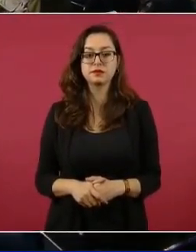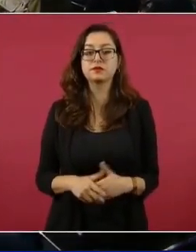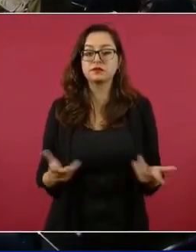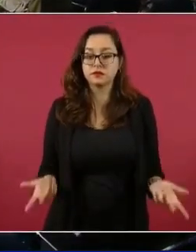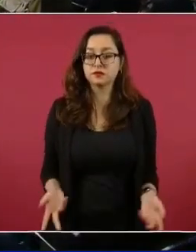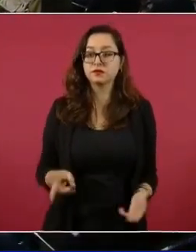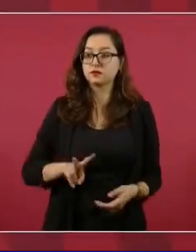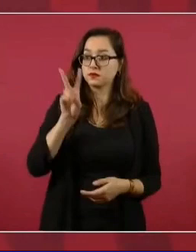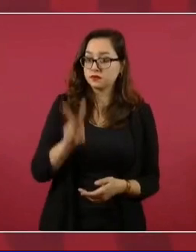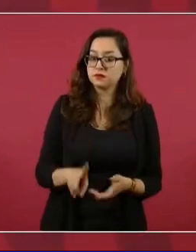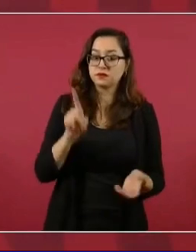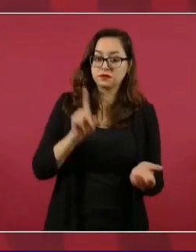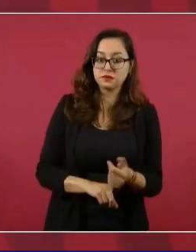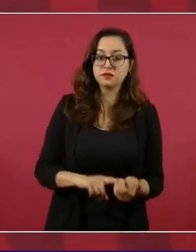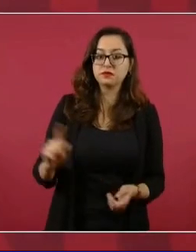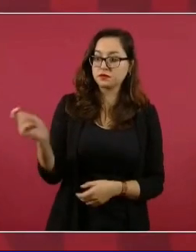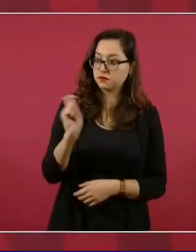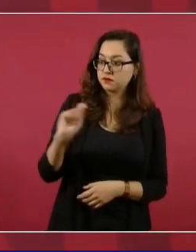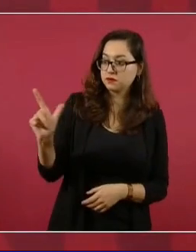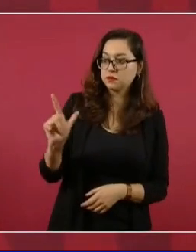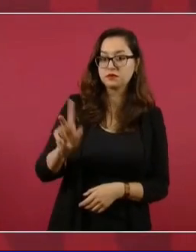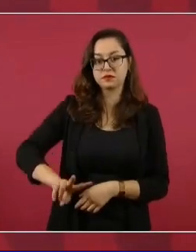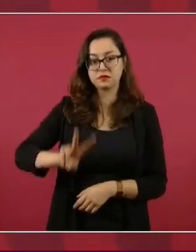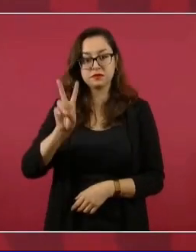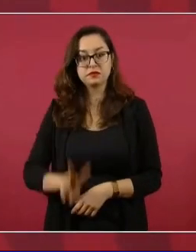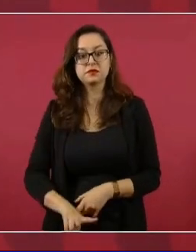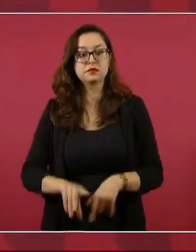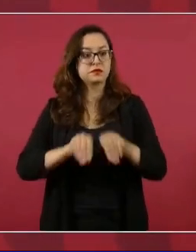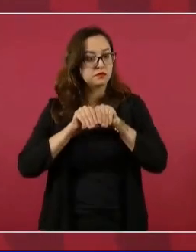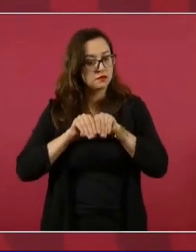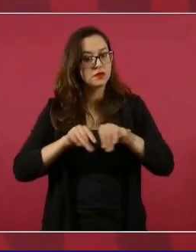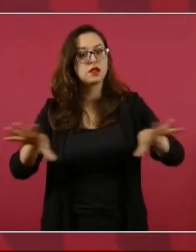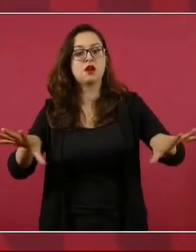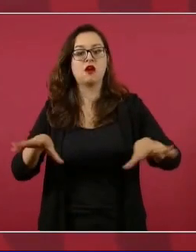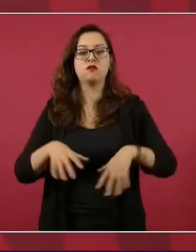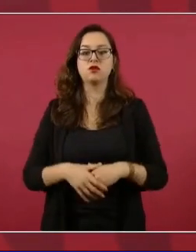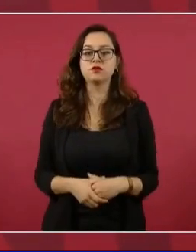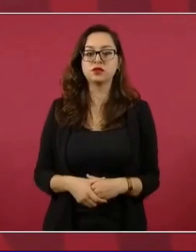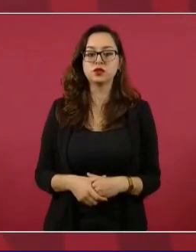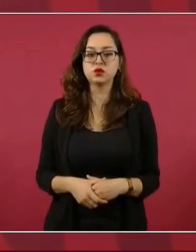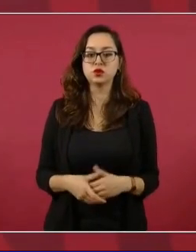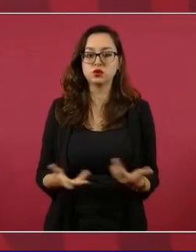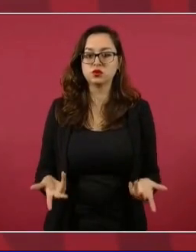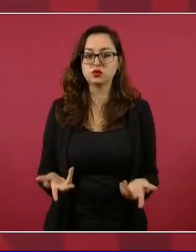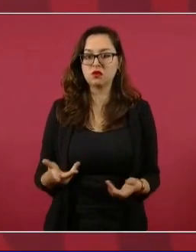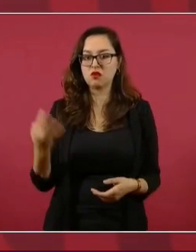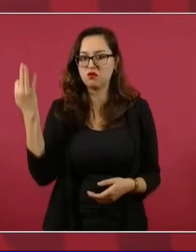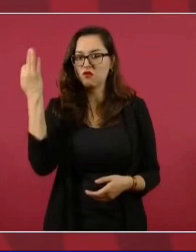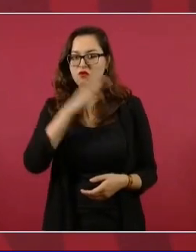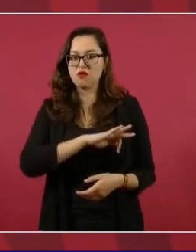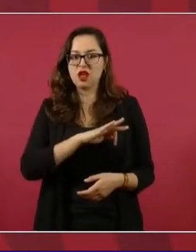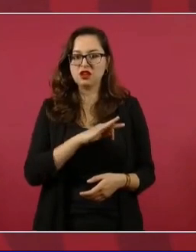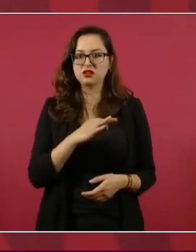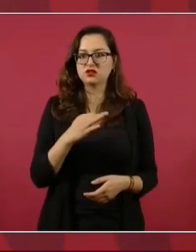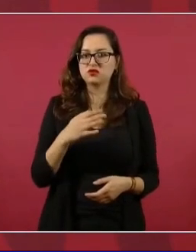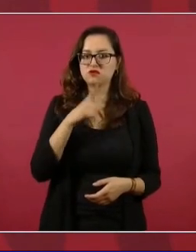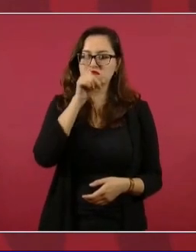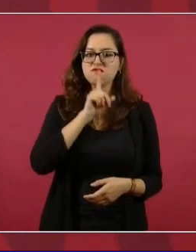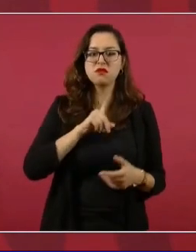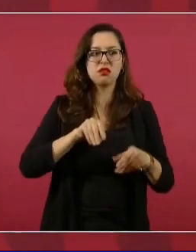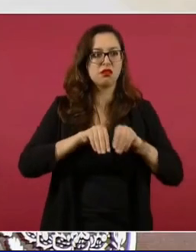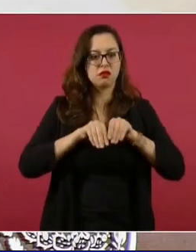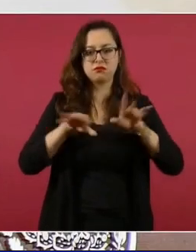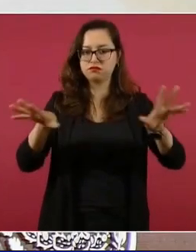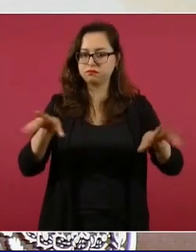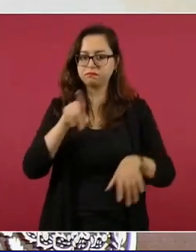objetividad, profesionalismo, se va a hablar con la verdad o se va a transmitir lo que es cierto.